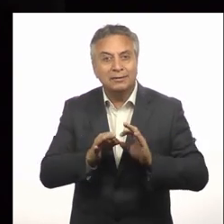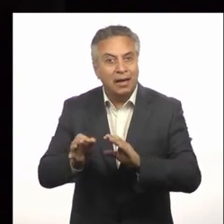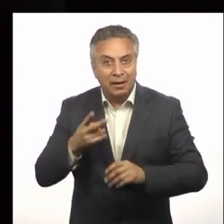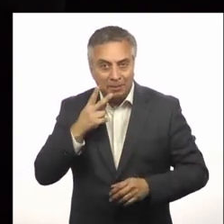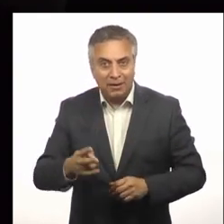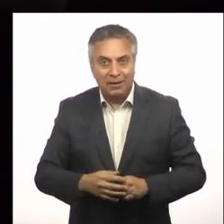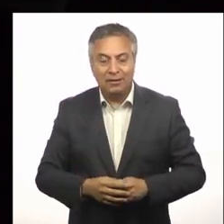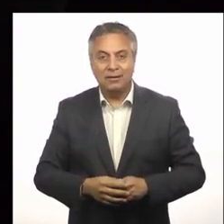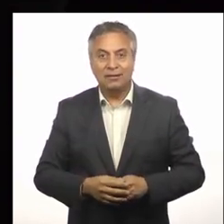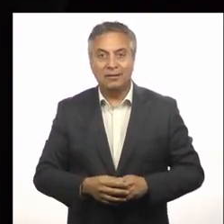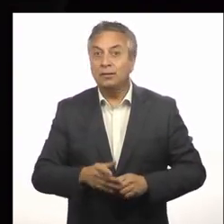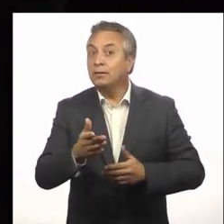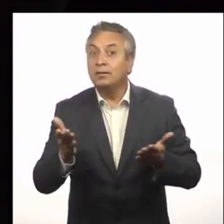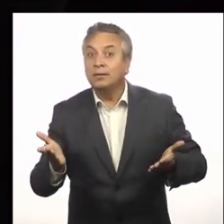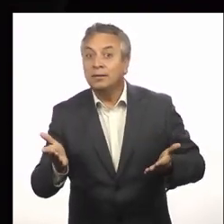¿Y?